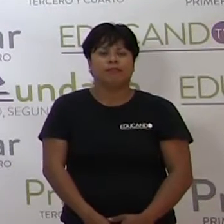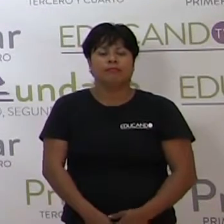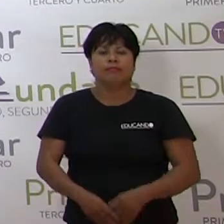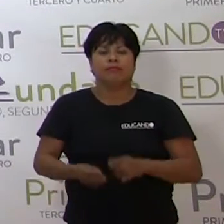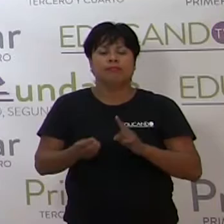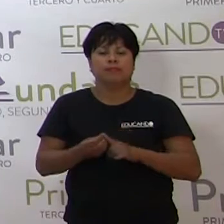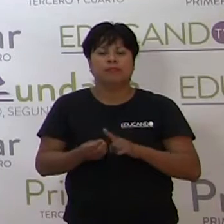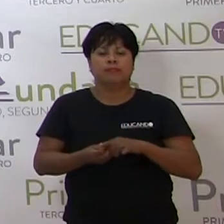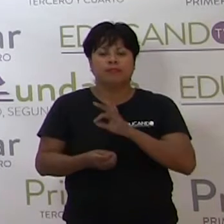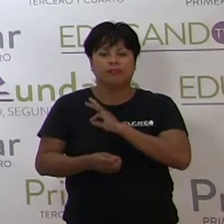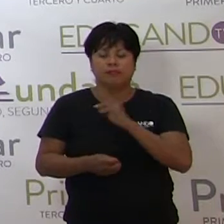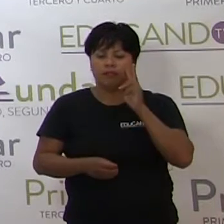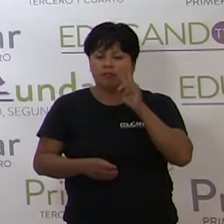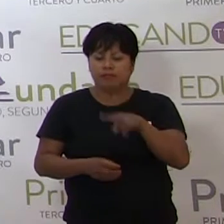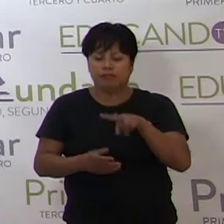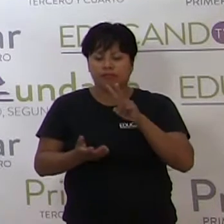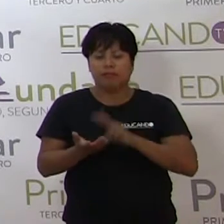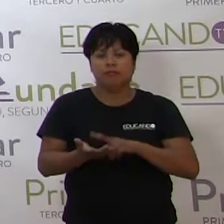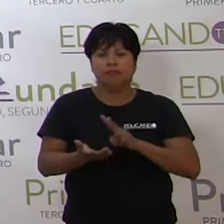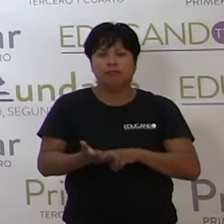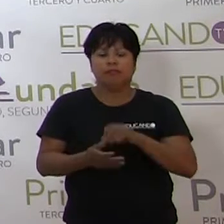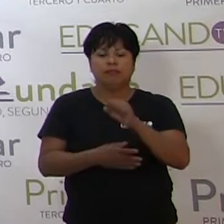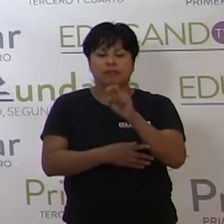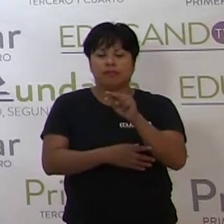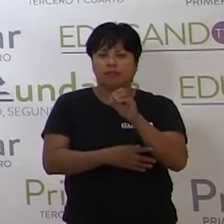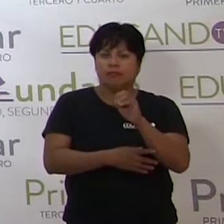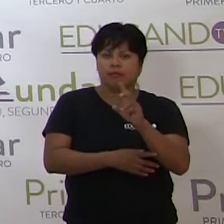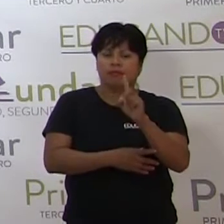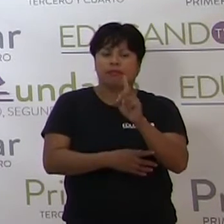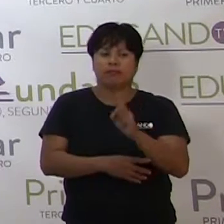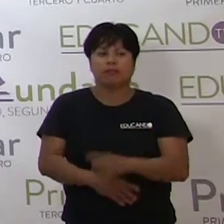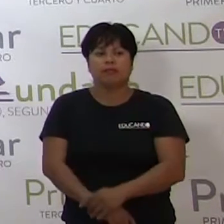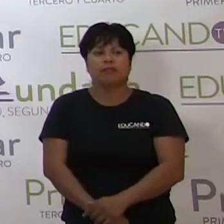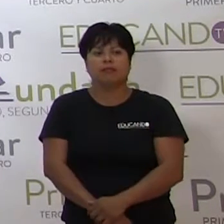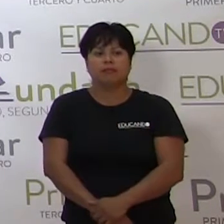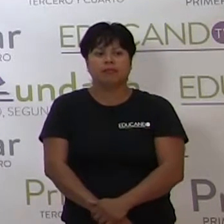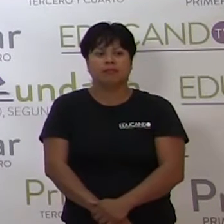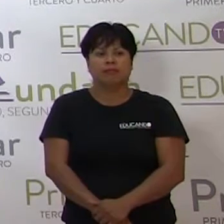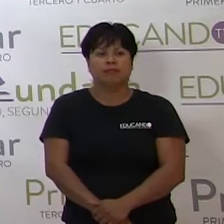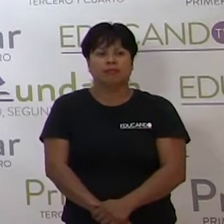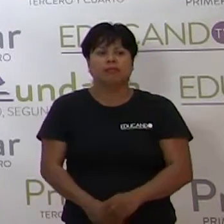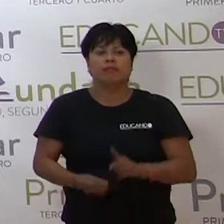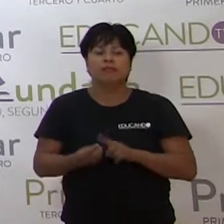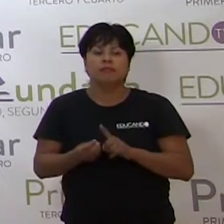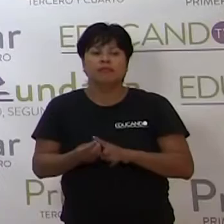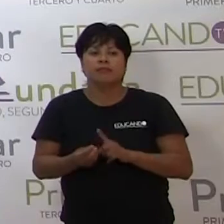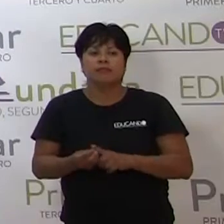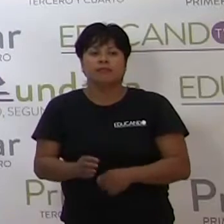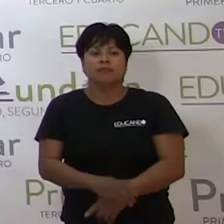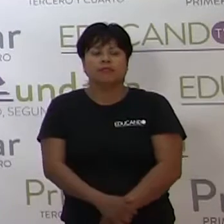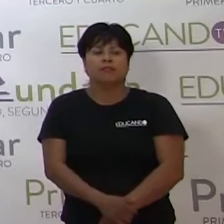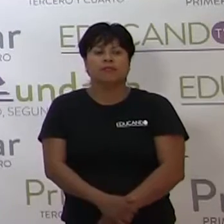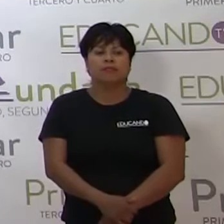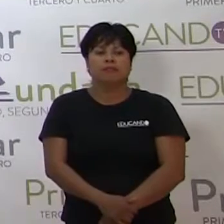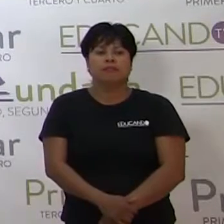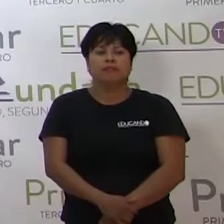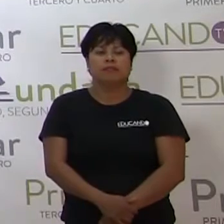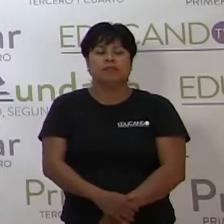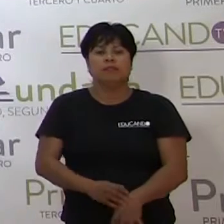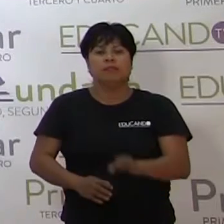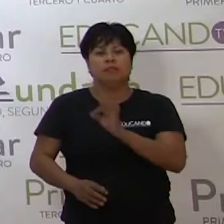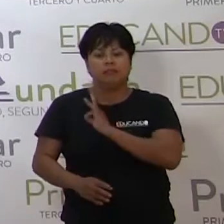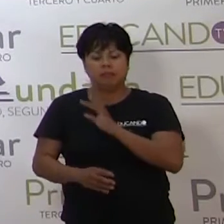¿dónde encuentro el valor de seno de 30? ¿En dónde? ¿Puede ser en